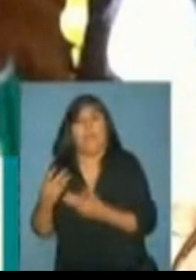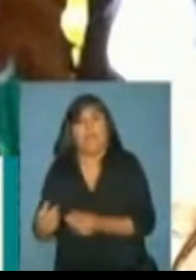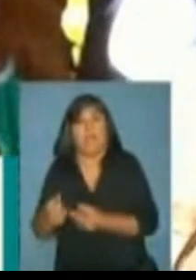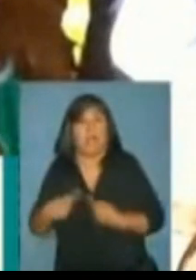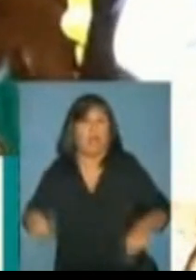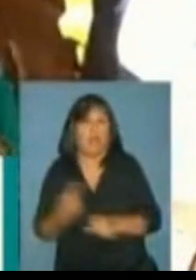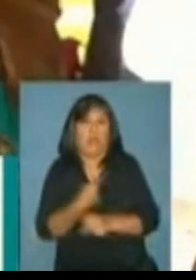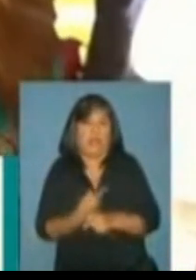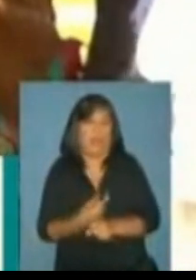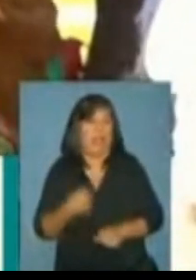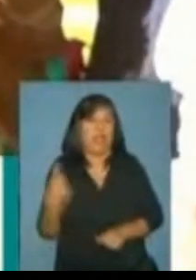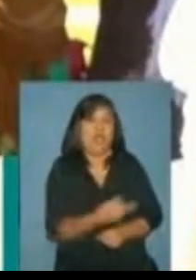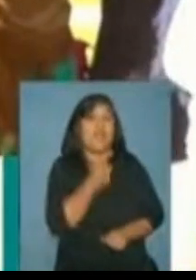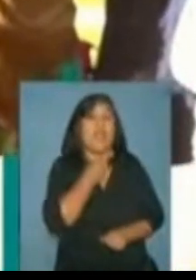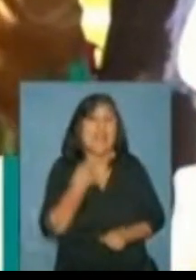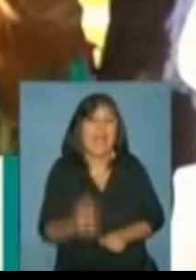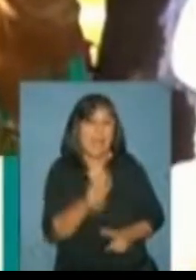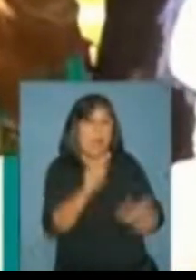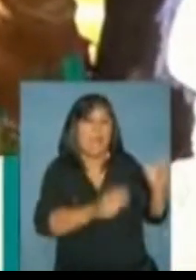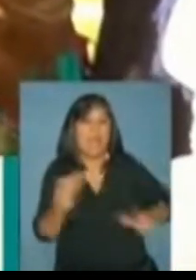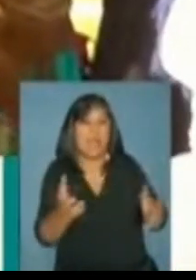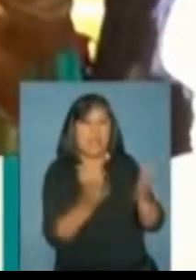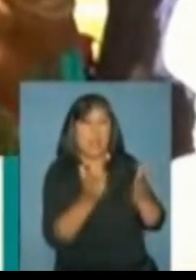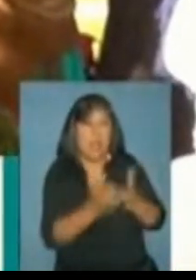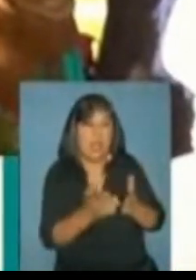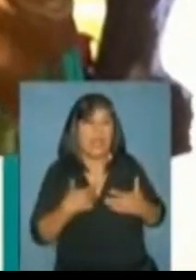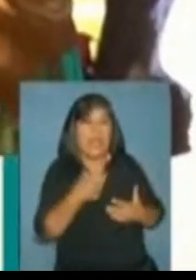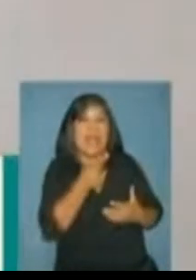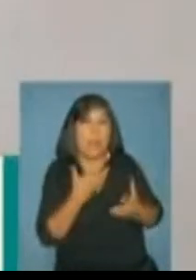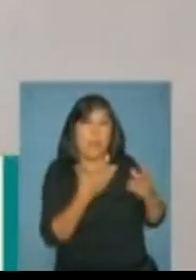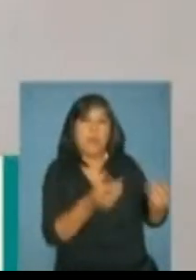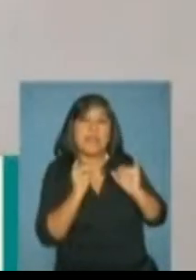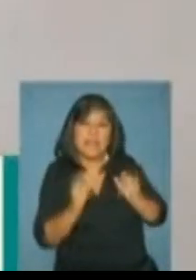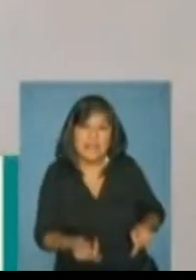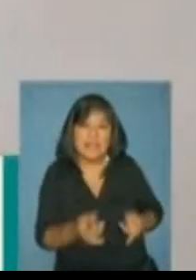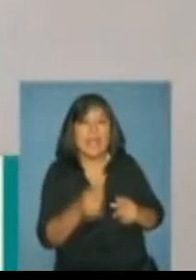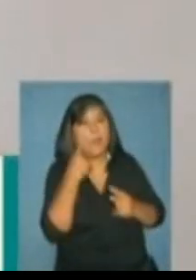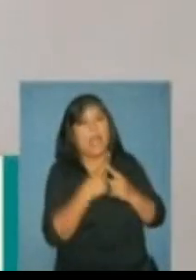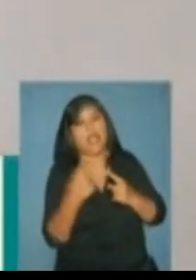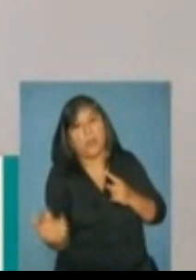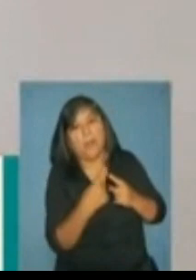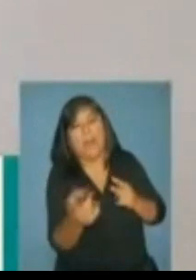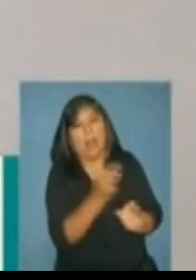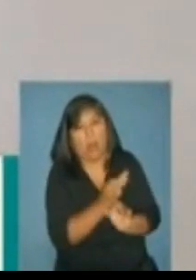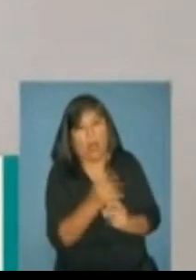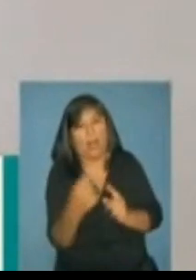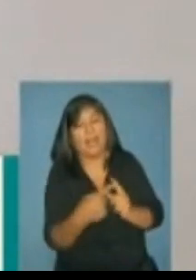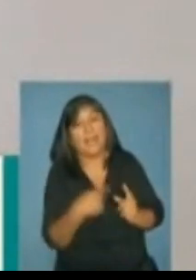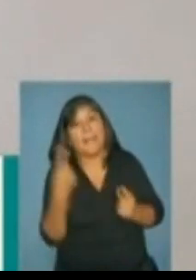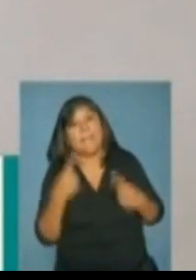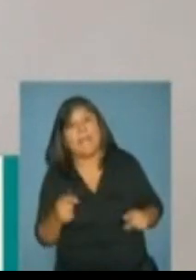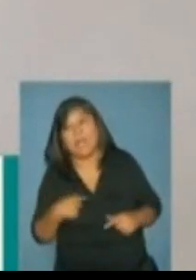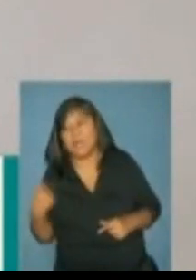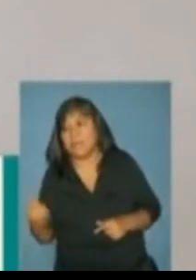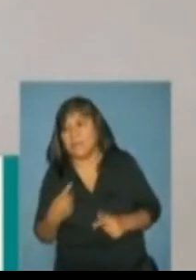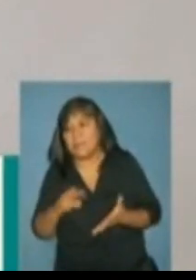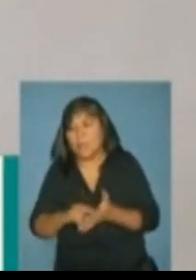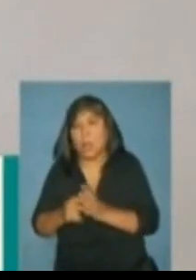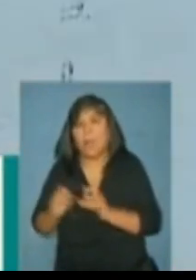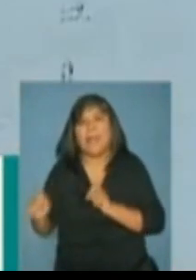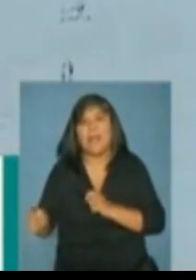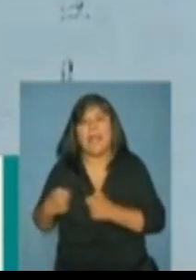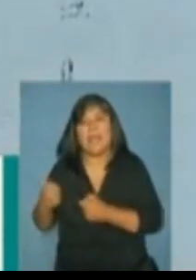queremos apoyar a los chicos que tienen que movilizarse, pero esto tiene un corte con estas medidas nacionales que nos